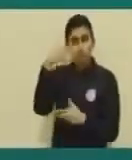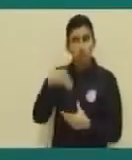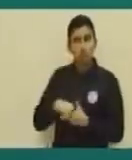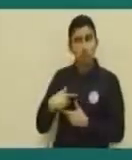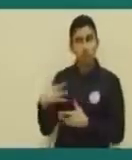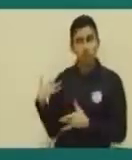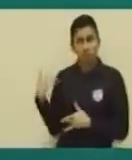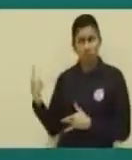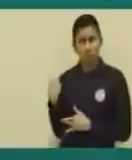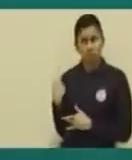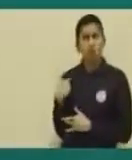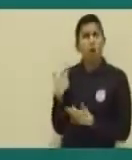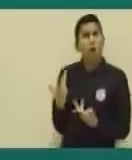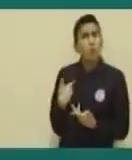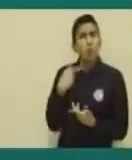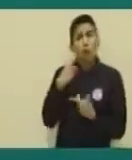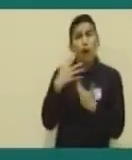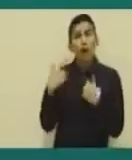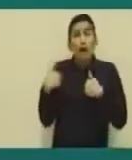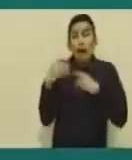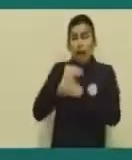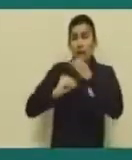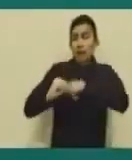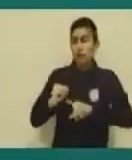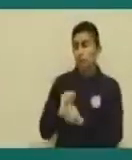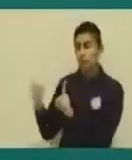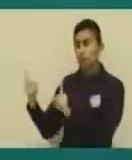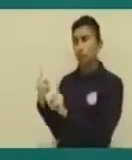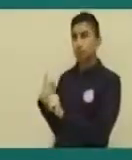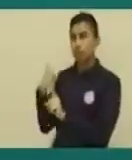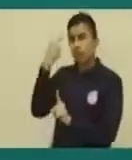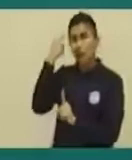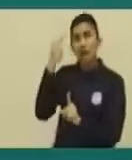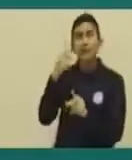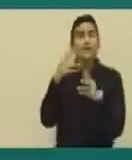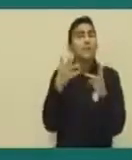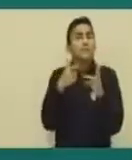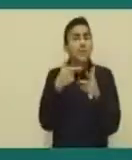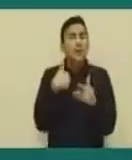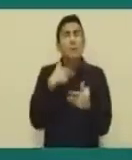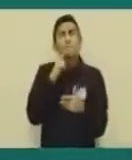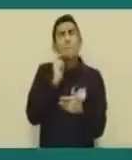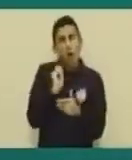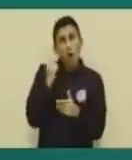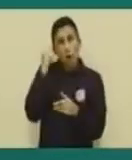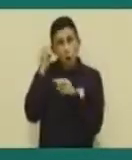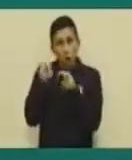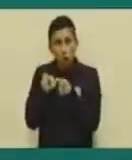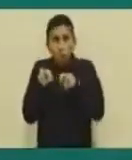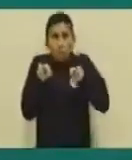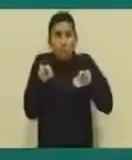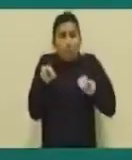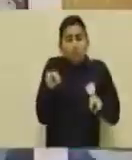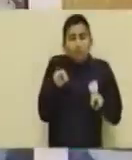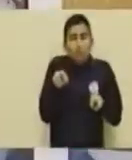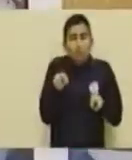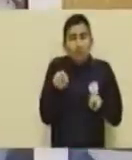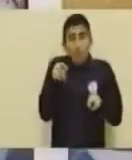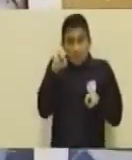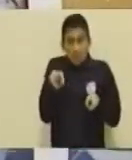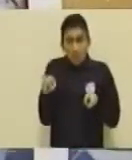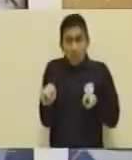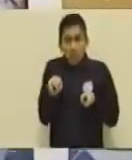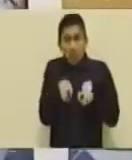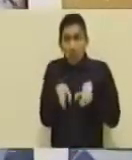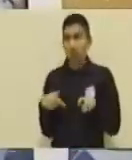cuando es demasiado, ¿qué debemos de hacer? Debemos movernos a otro lado y decir, me voy a correr otro poquito.